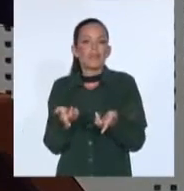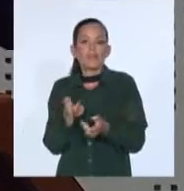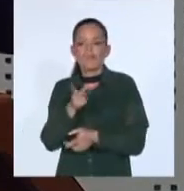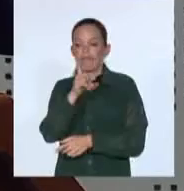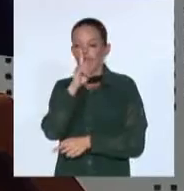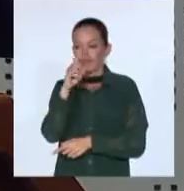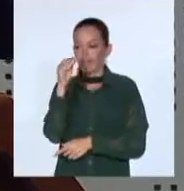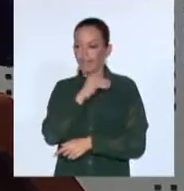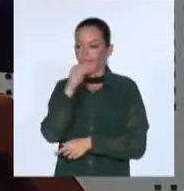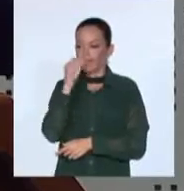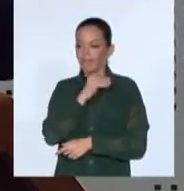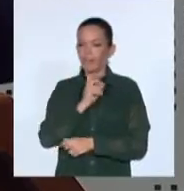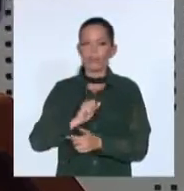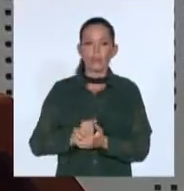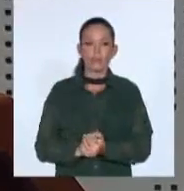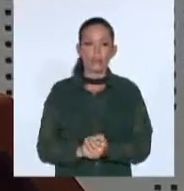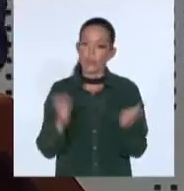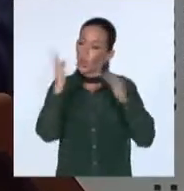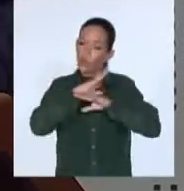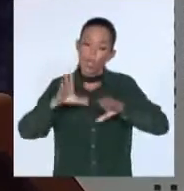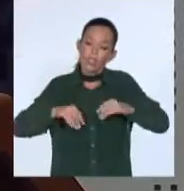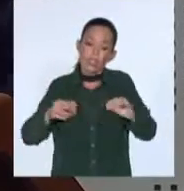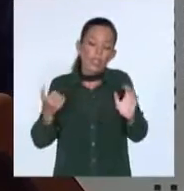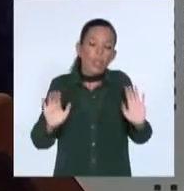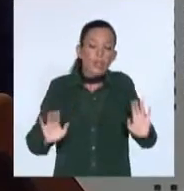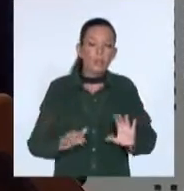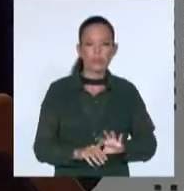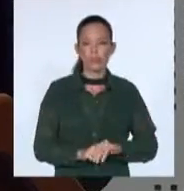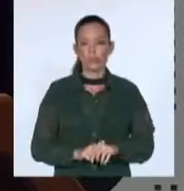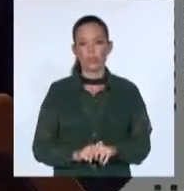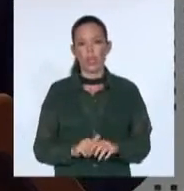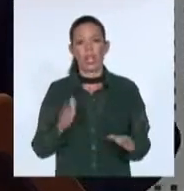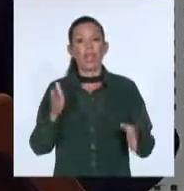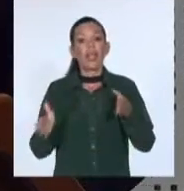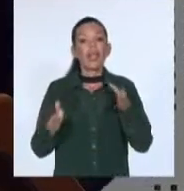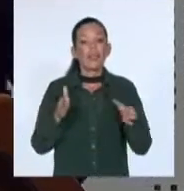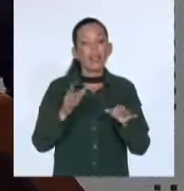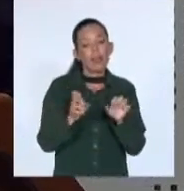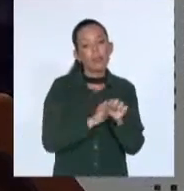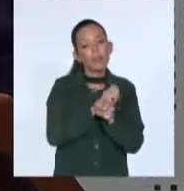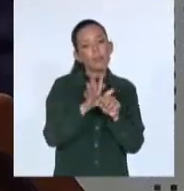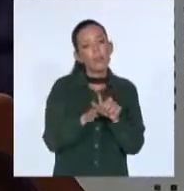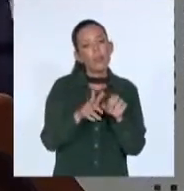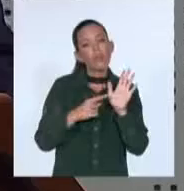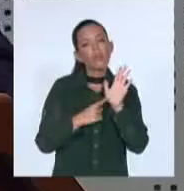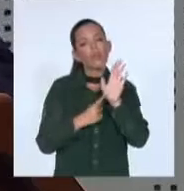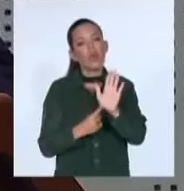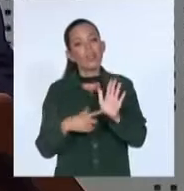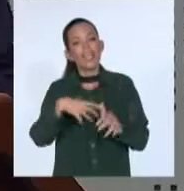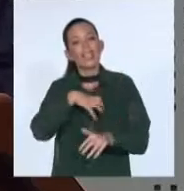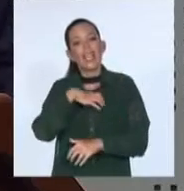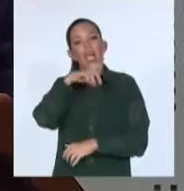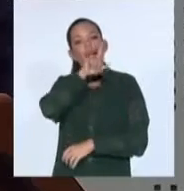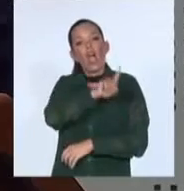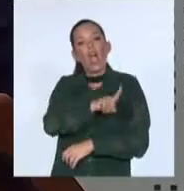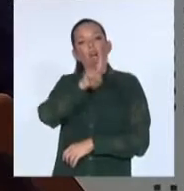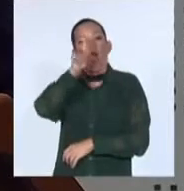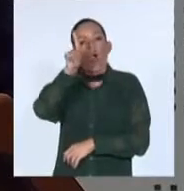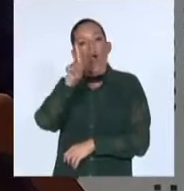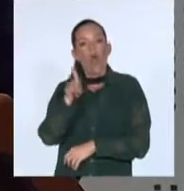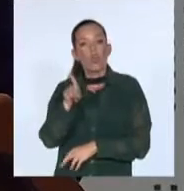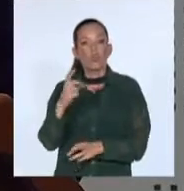Fue ese mismo momento, el de la pandemia, el que dejó al descubierto que hay 11 fortunas en el